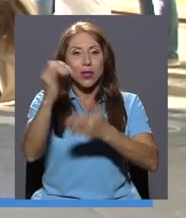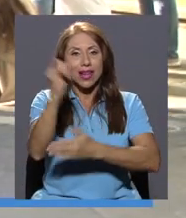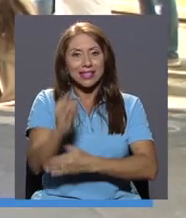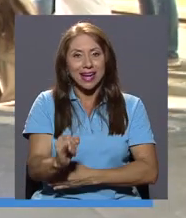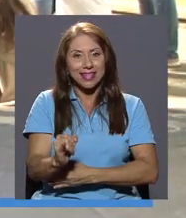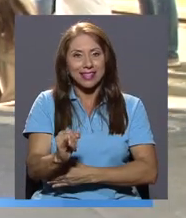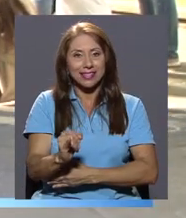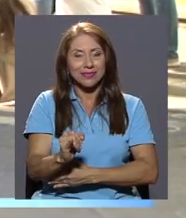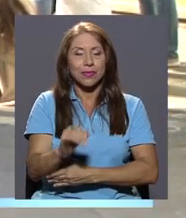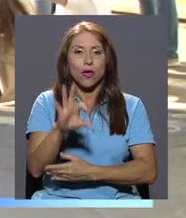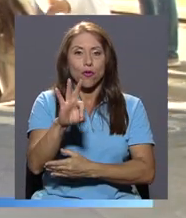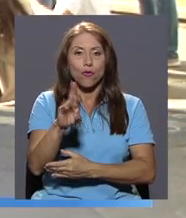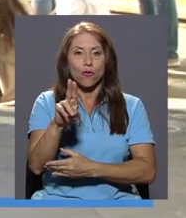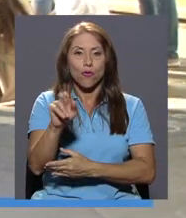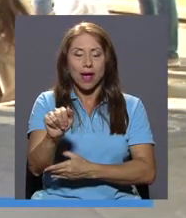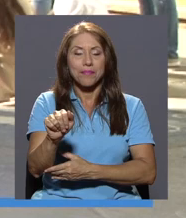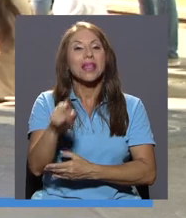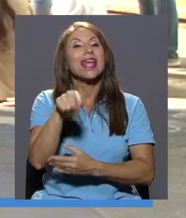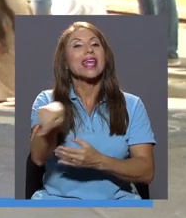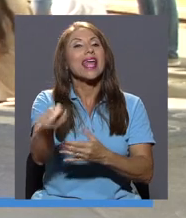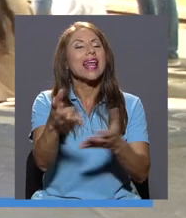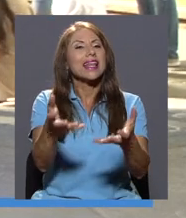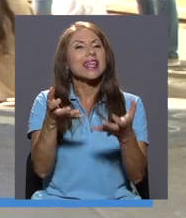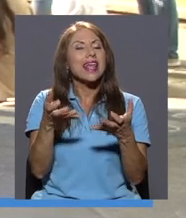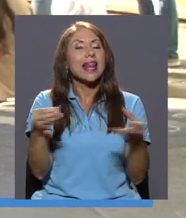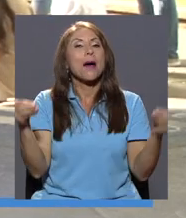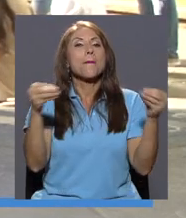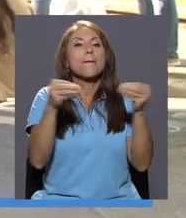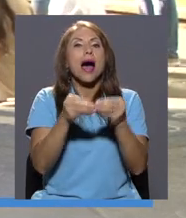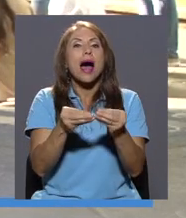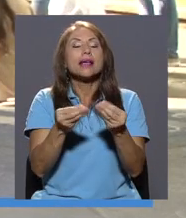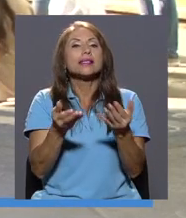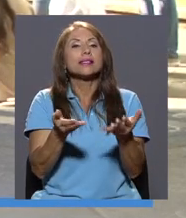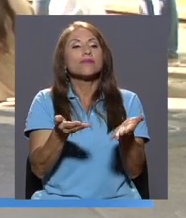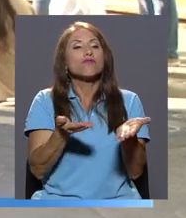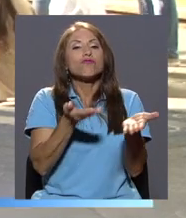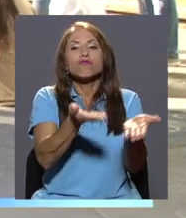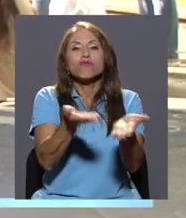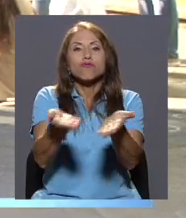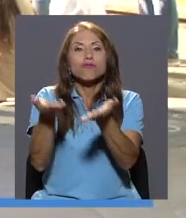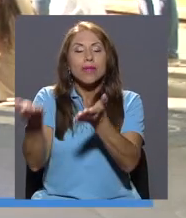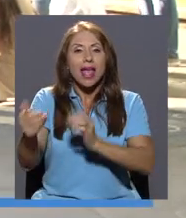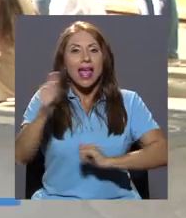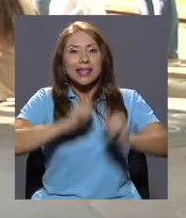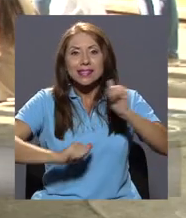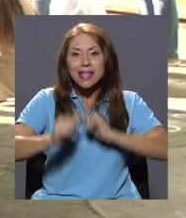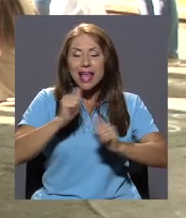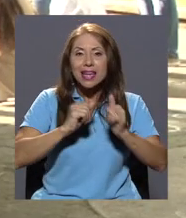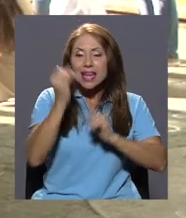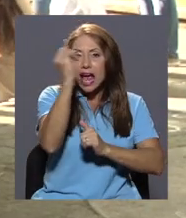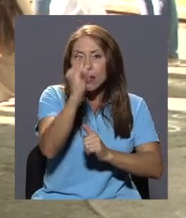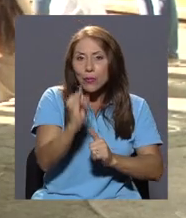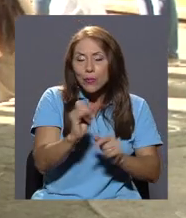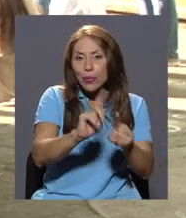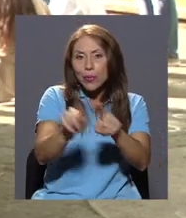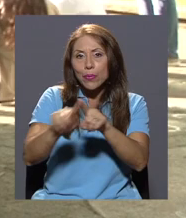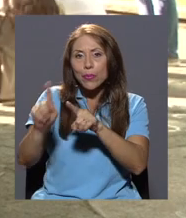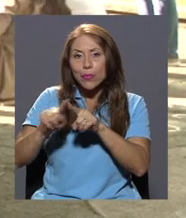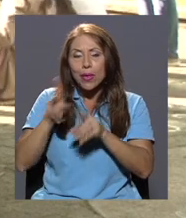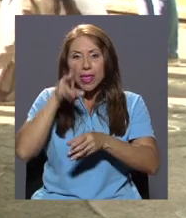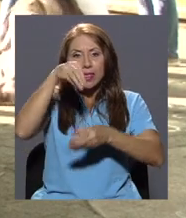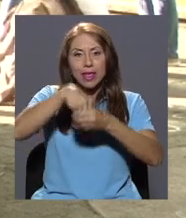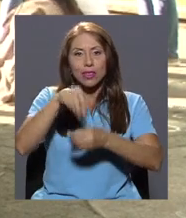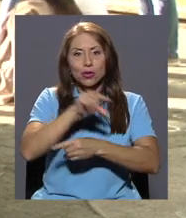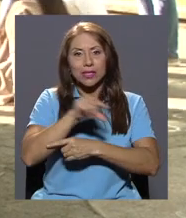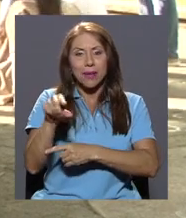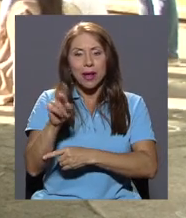busca principalmente ofrecer más demanda escénica, más diversidad escénica dentro de la Semana